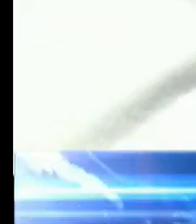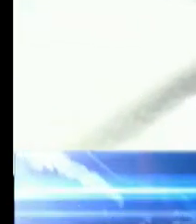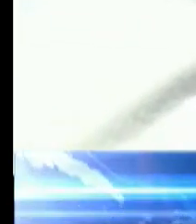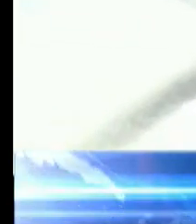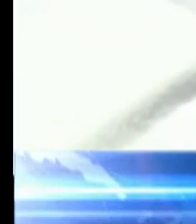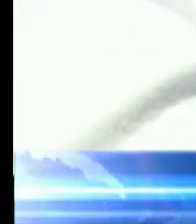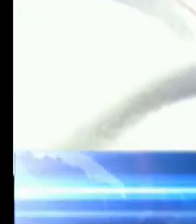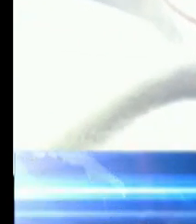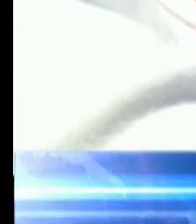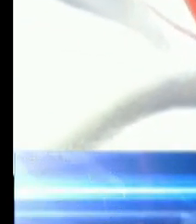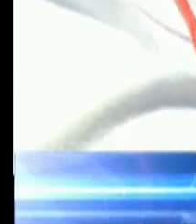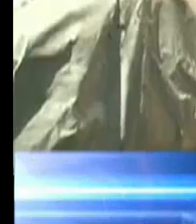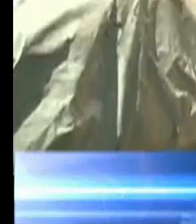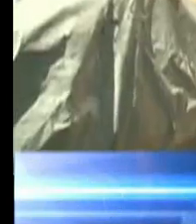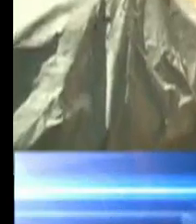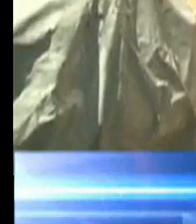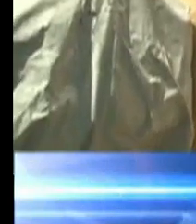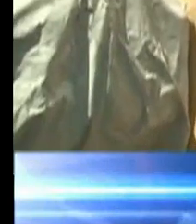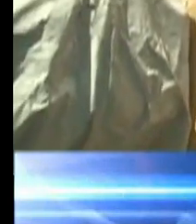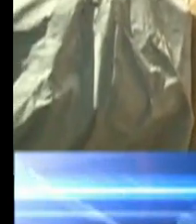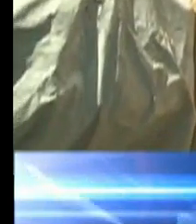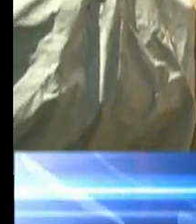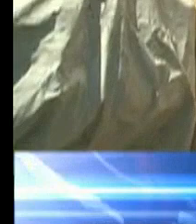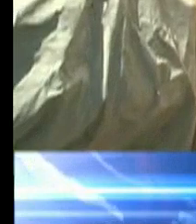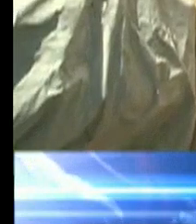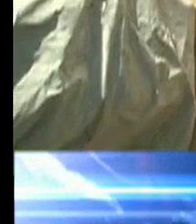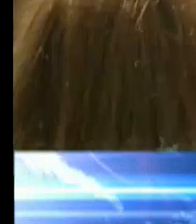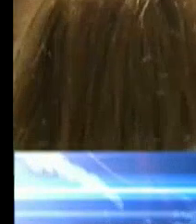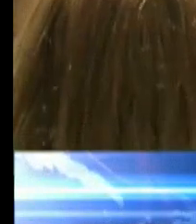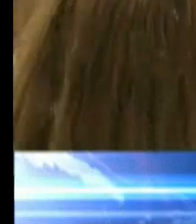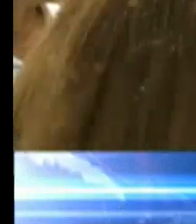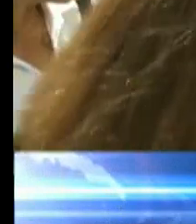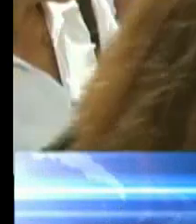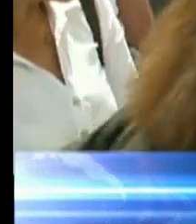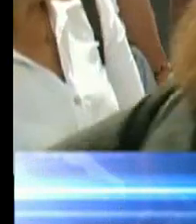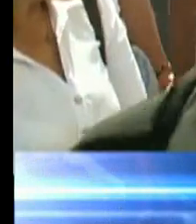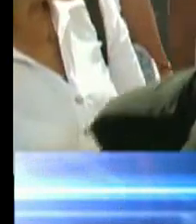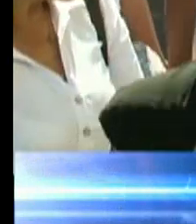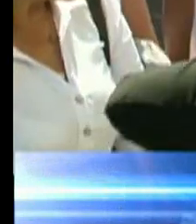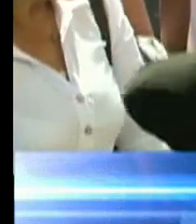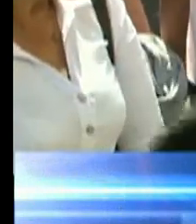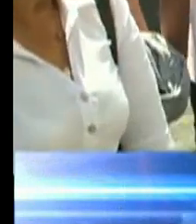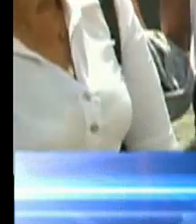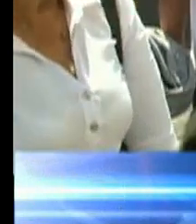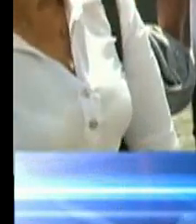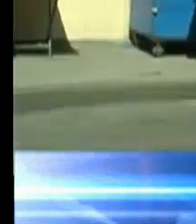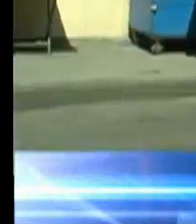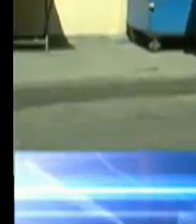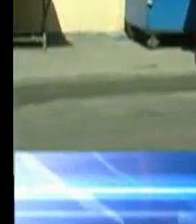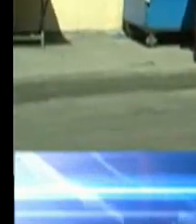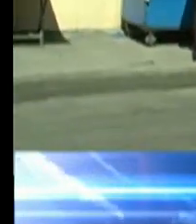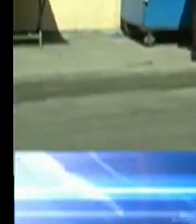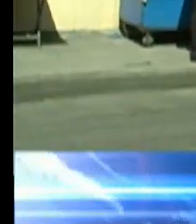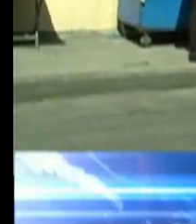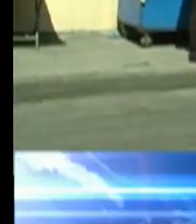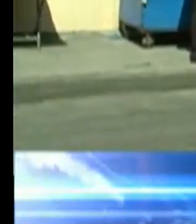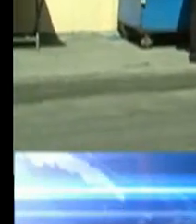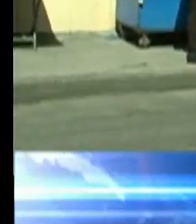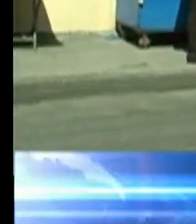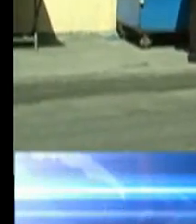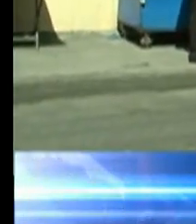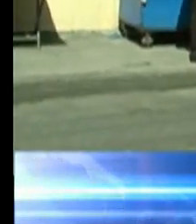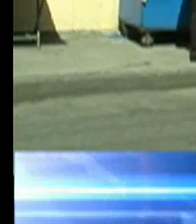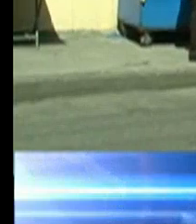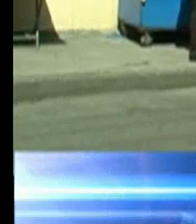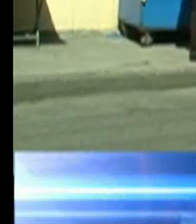Se tenía previsto que una institución educativa pidiera disculpas públicas y develara una placa en honor a